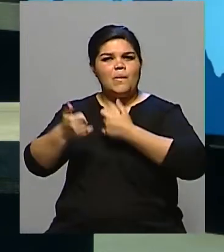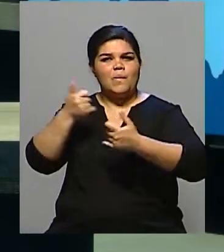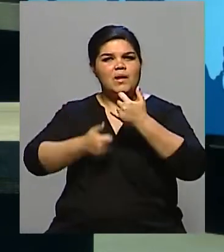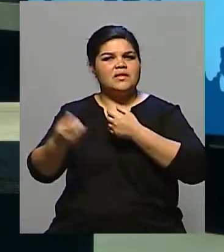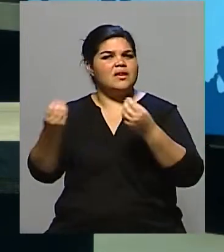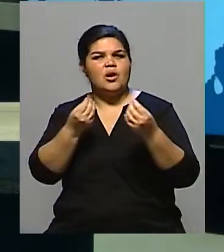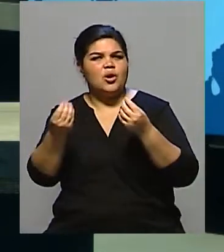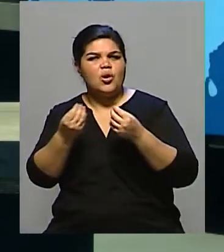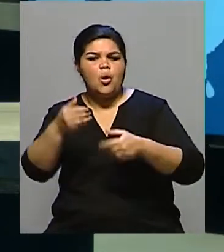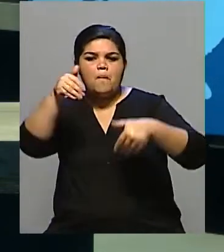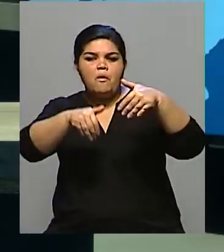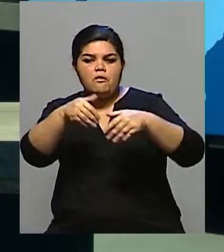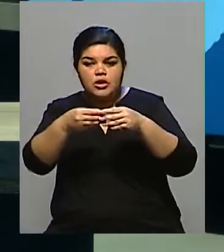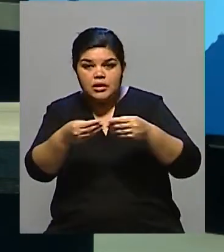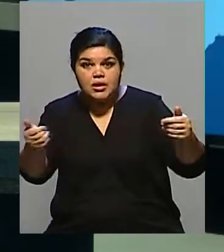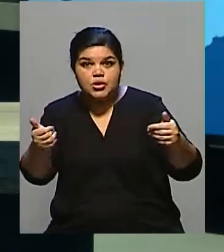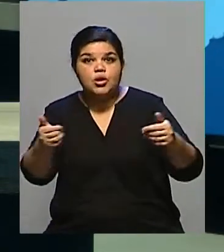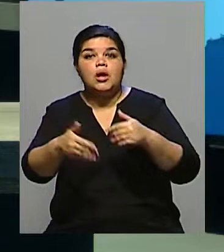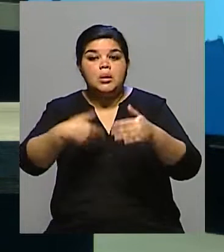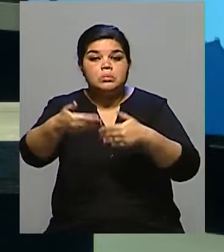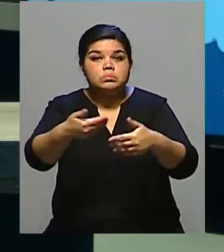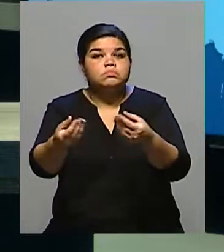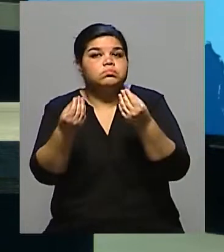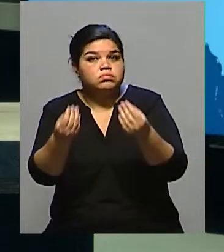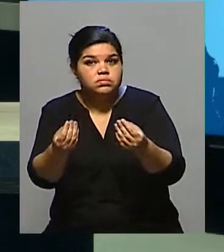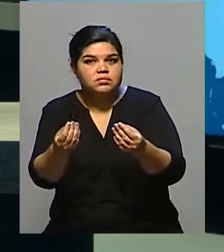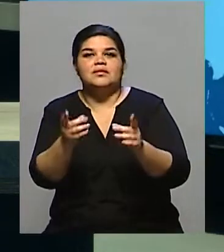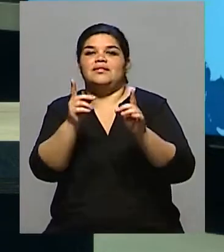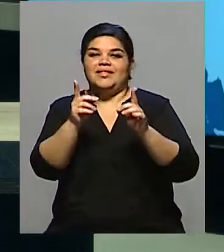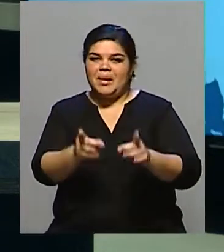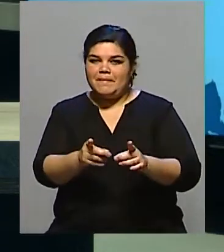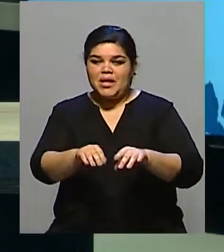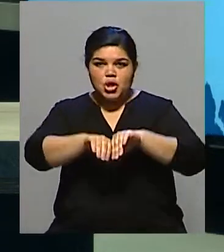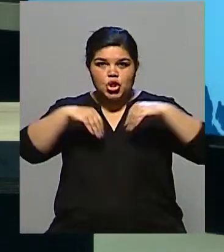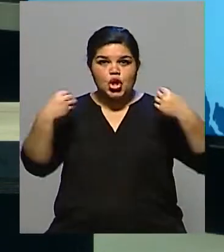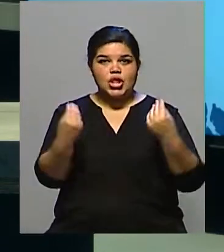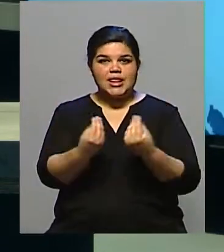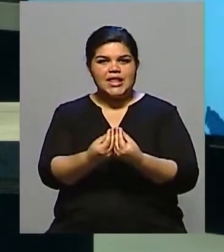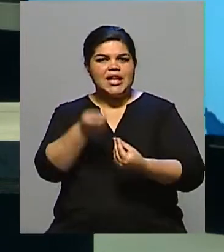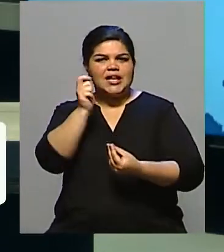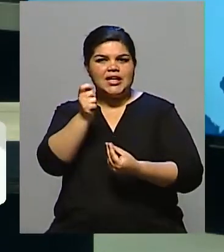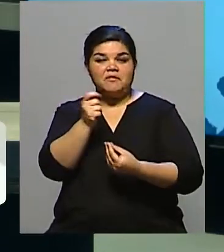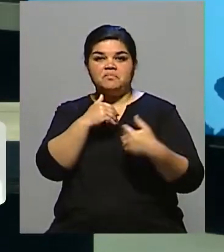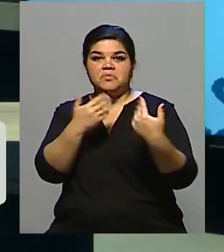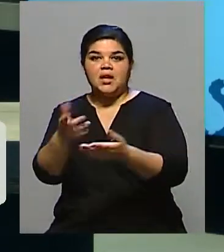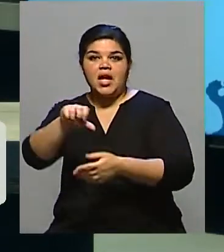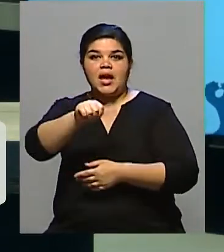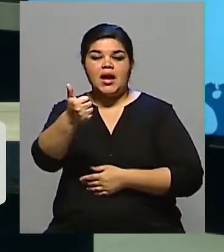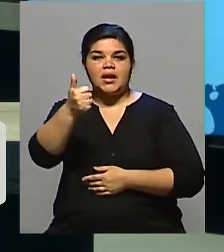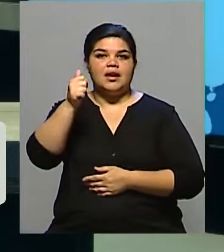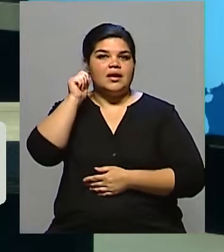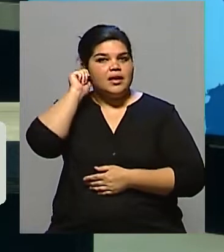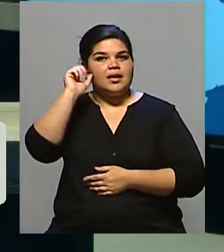resultado de las elecciones. Debemos decir que los ojos estuvieron puestos sobre todo por el resultado. Giorgia Meloni fue quien ganó